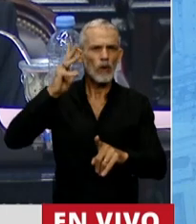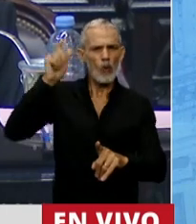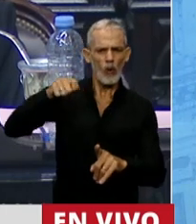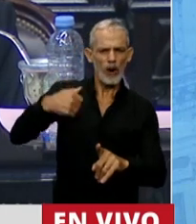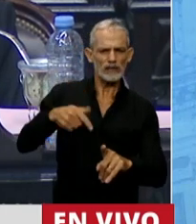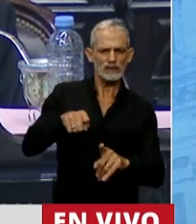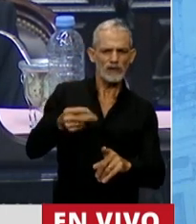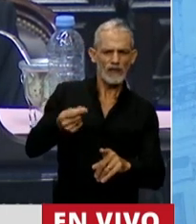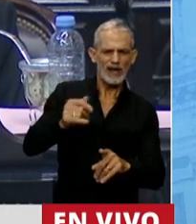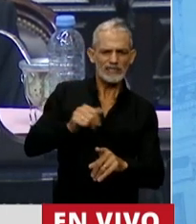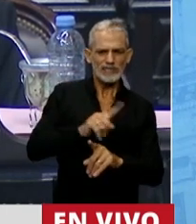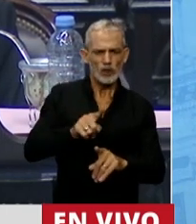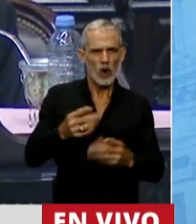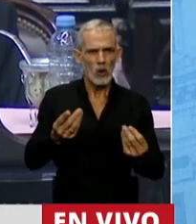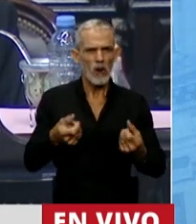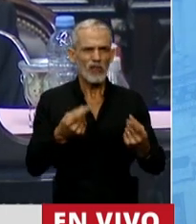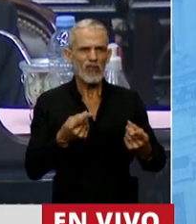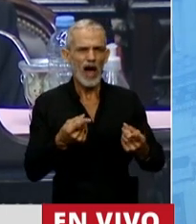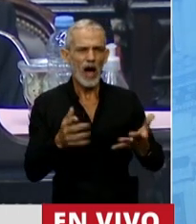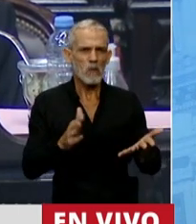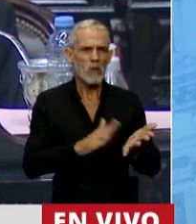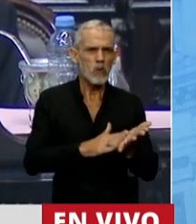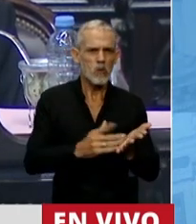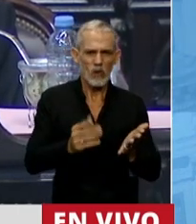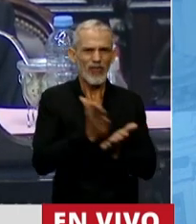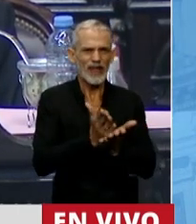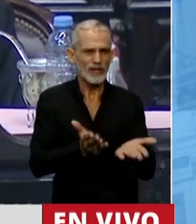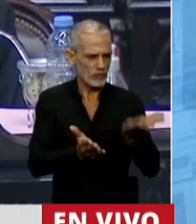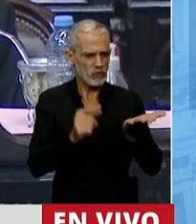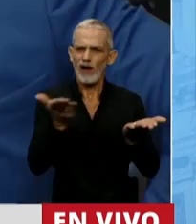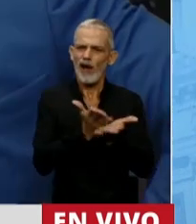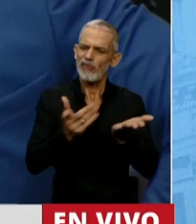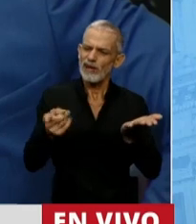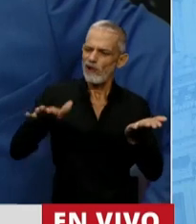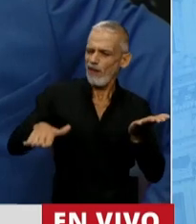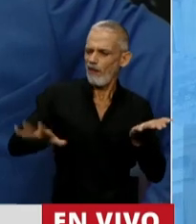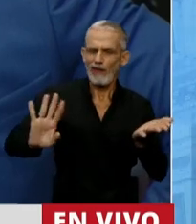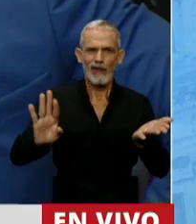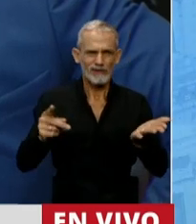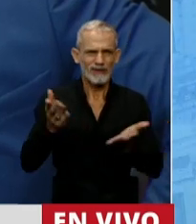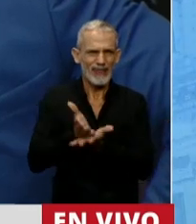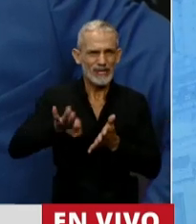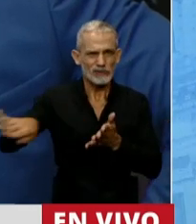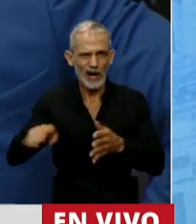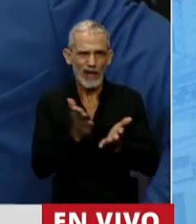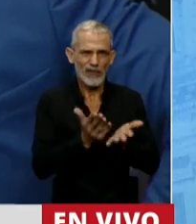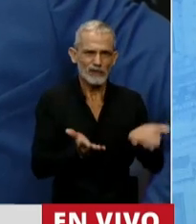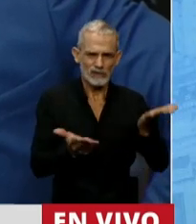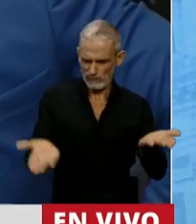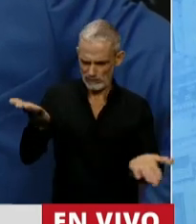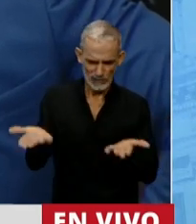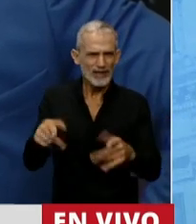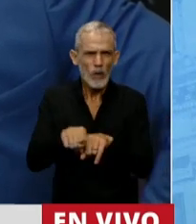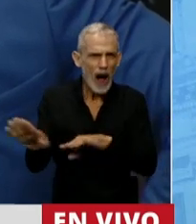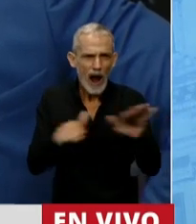en hacer valer o en dar la prevalencia a un derecho contra otro que es desplazado y que tiene igual jerarquía